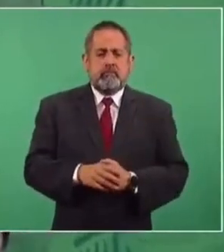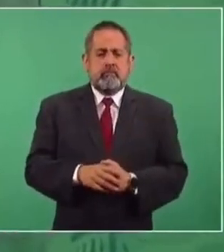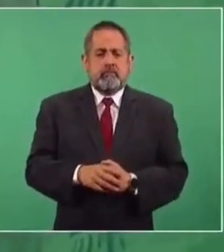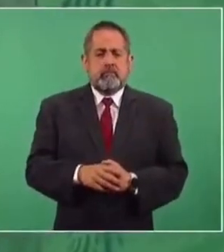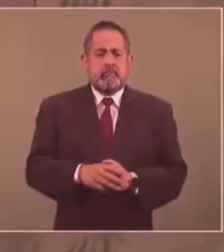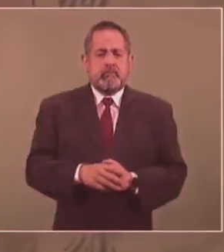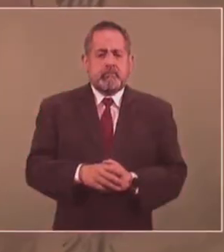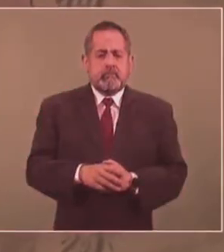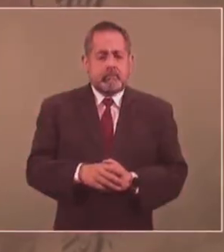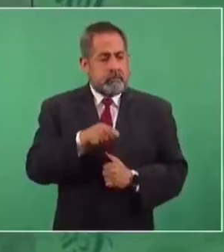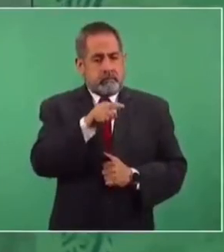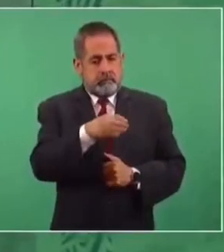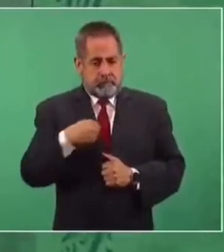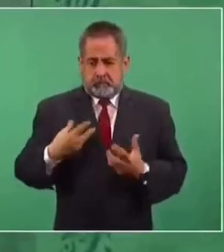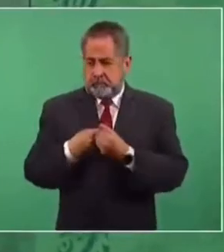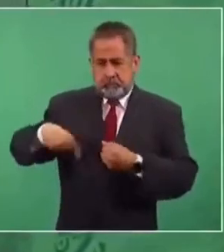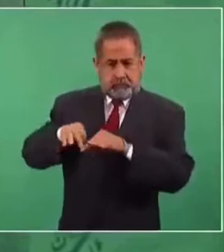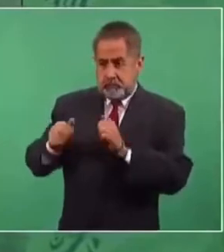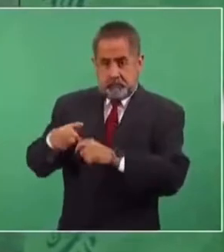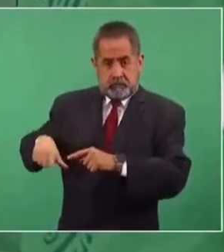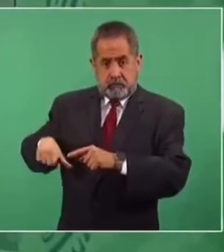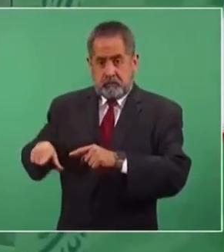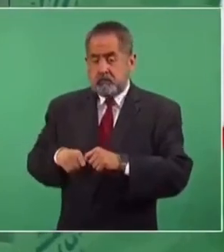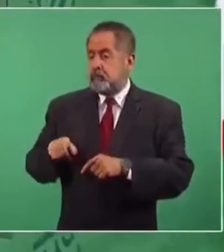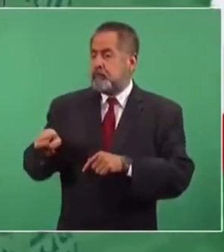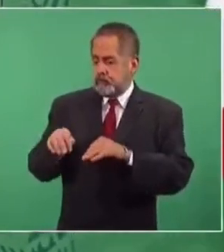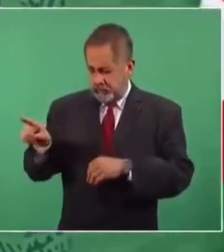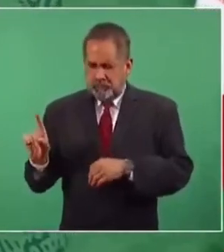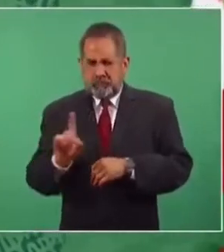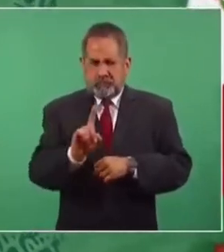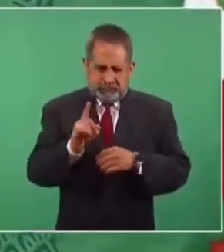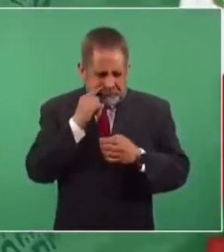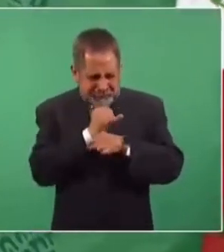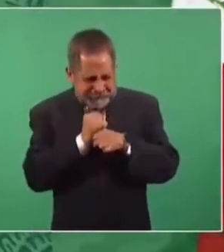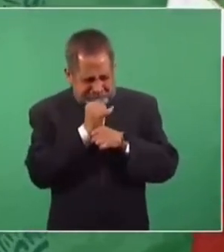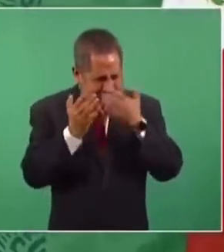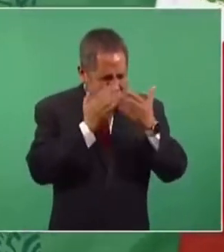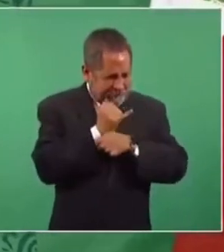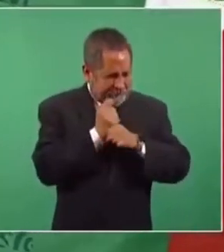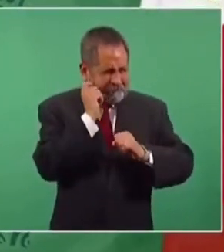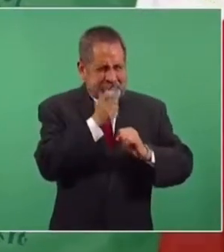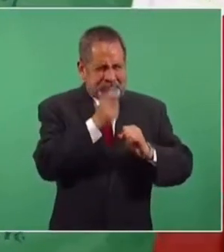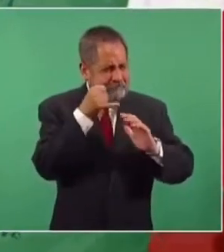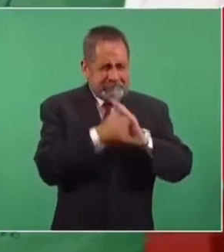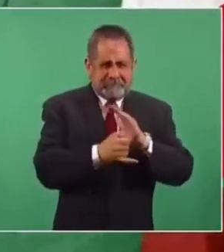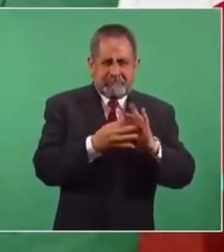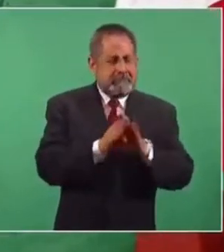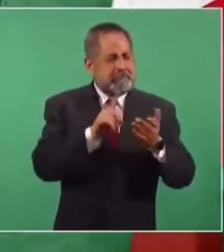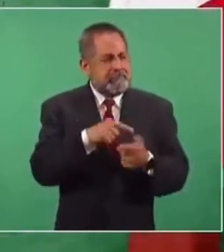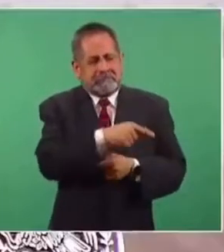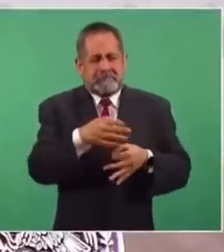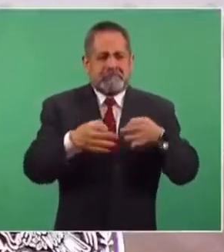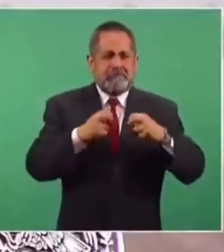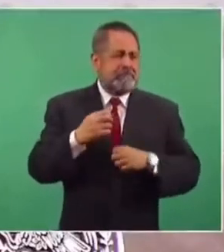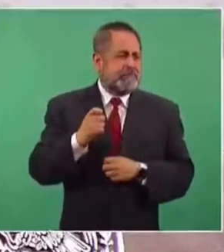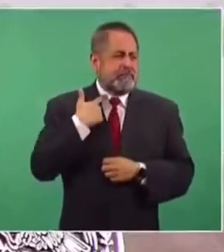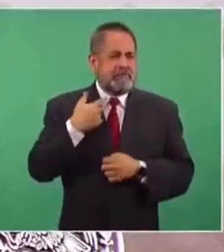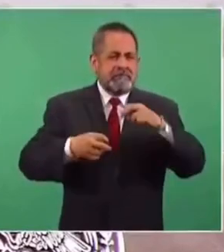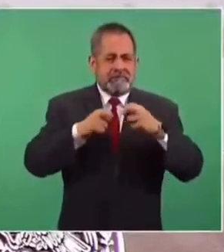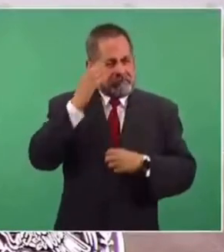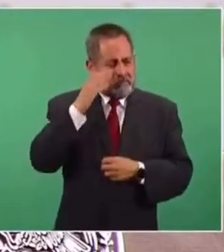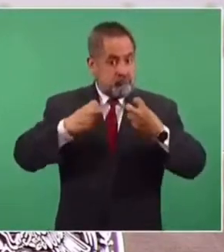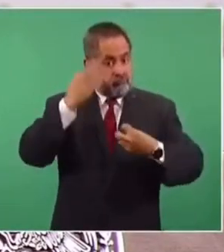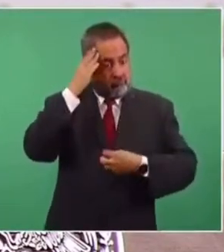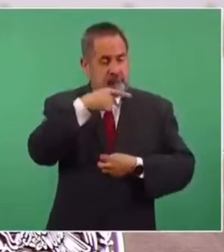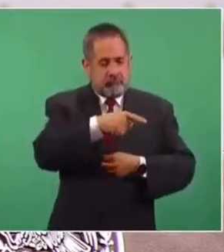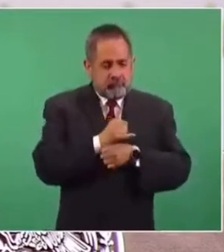un integrante de presidencia, a un servidor público de la presidencia, que me hiciera una revisión sobre la participación del ministro Cosío cuando estuvo en